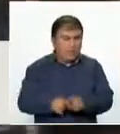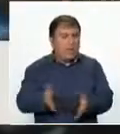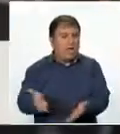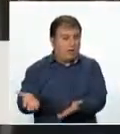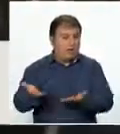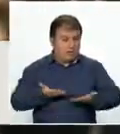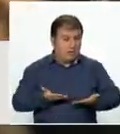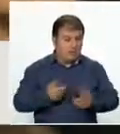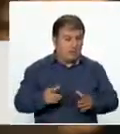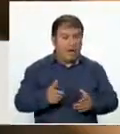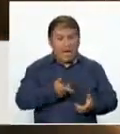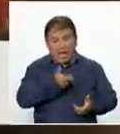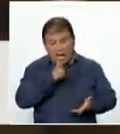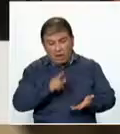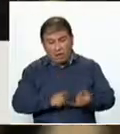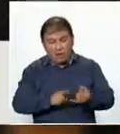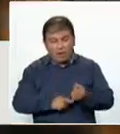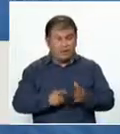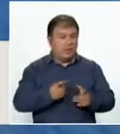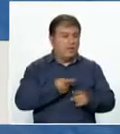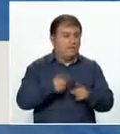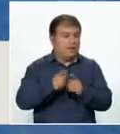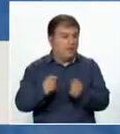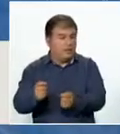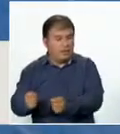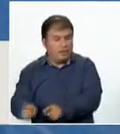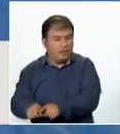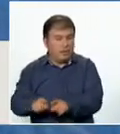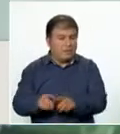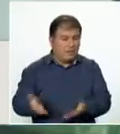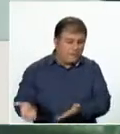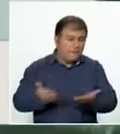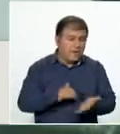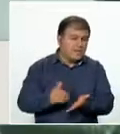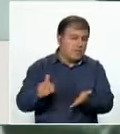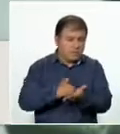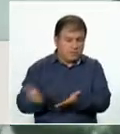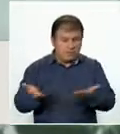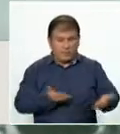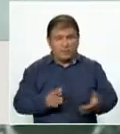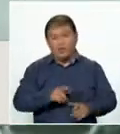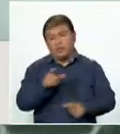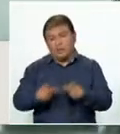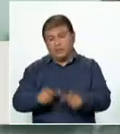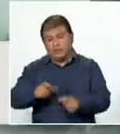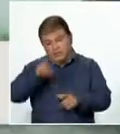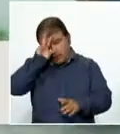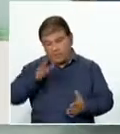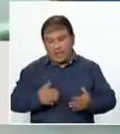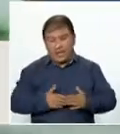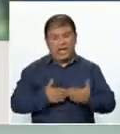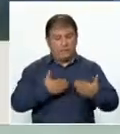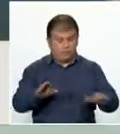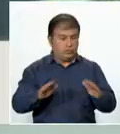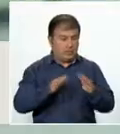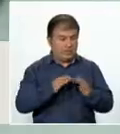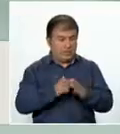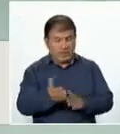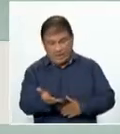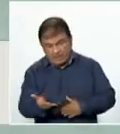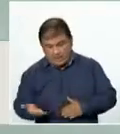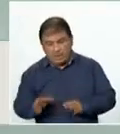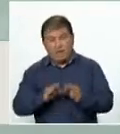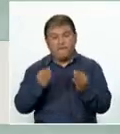recibido agua y donaciones y están trayendo más. Otros compatriotas han abierto las puertas de sus hogares para